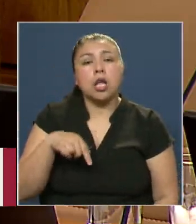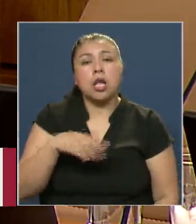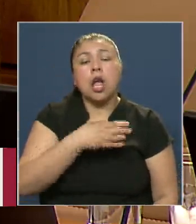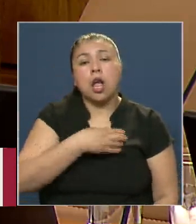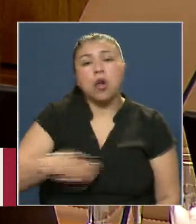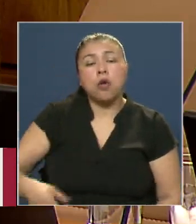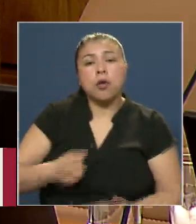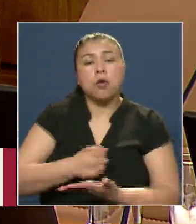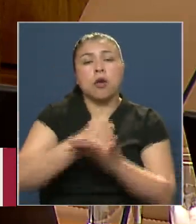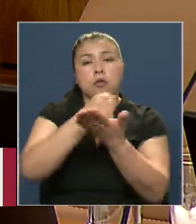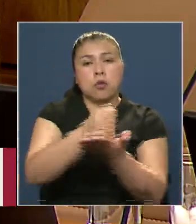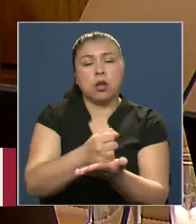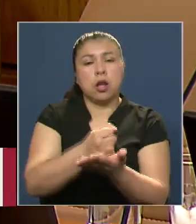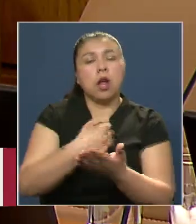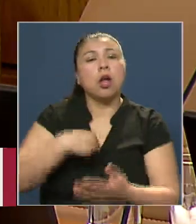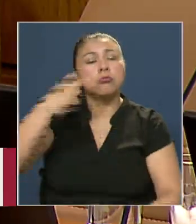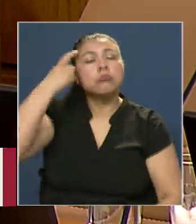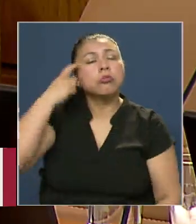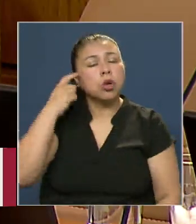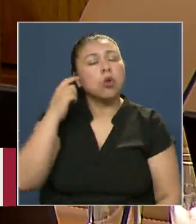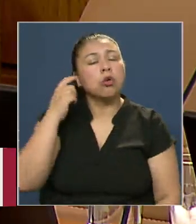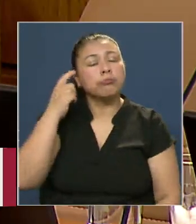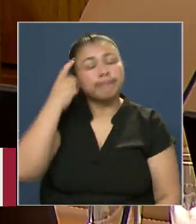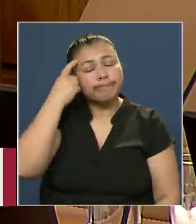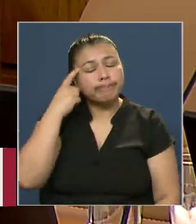mano. Yo creo que es una